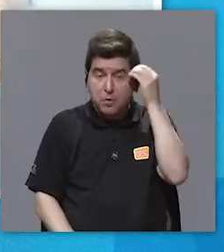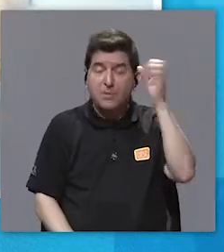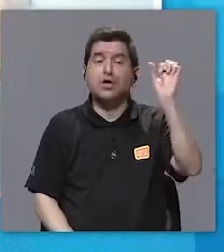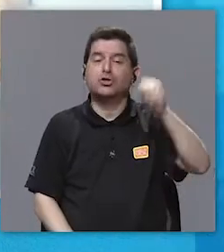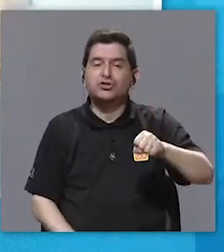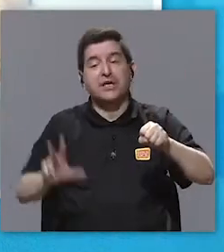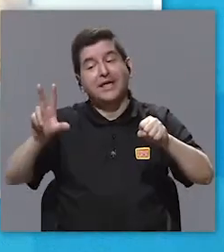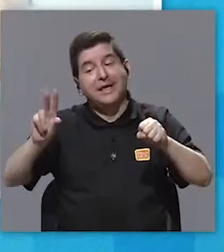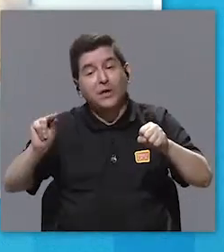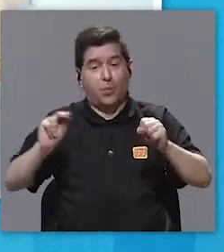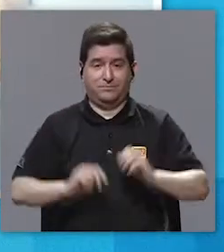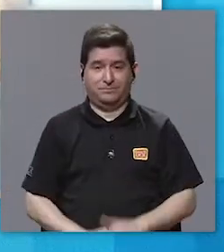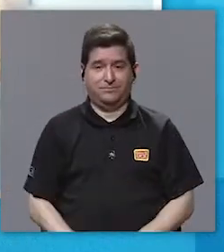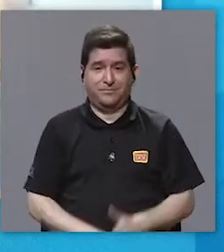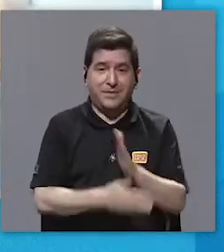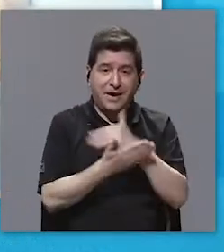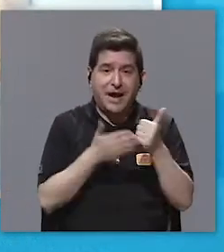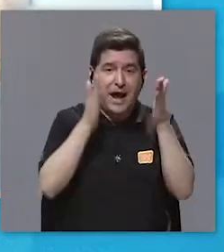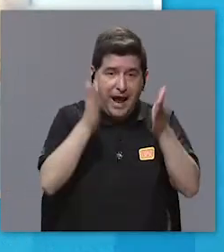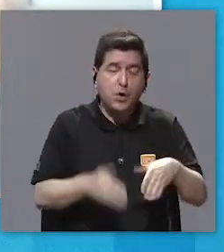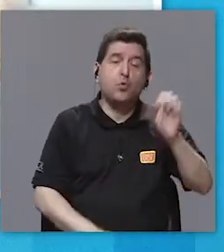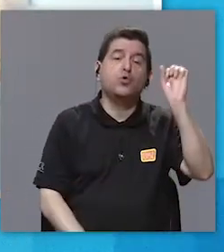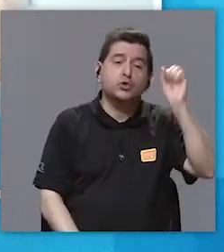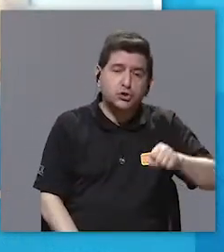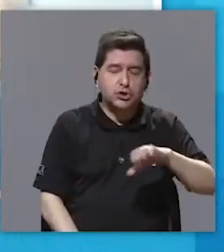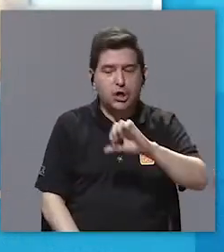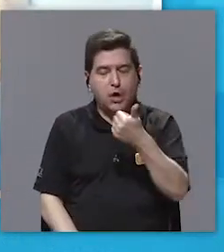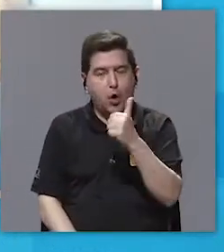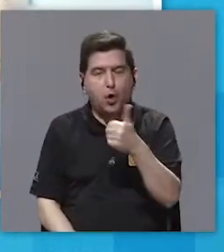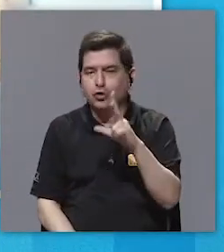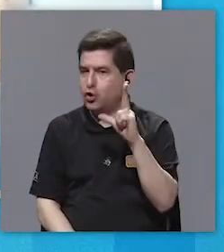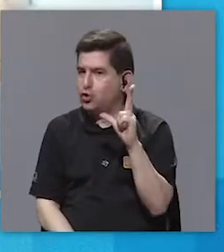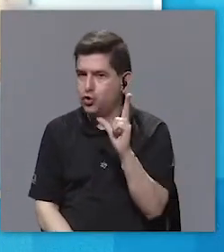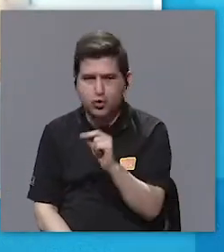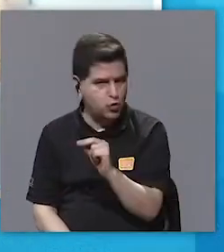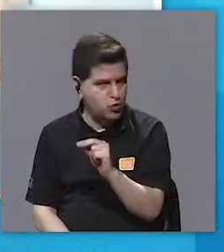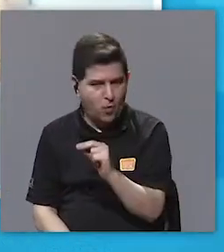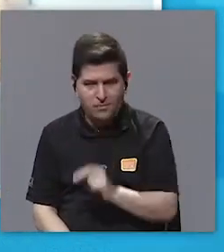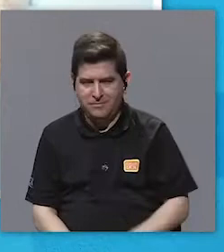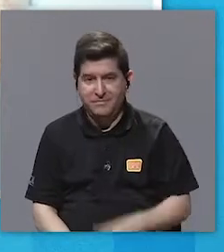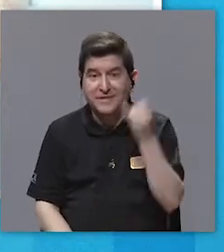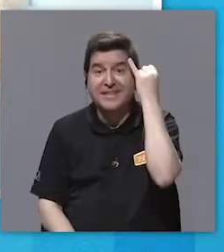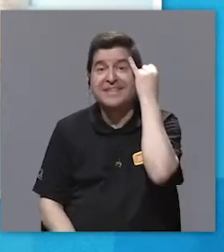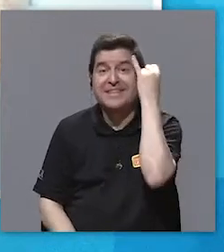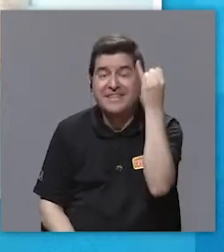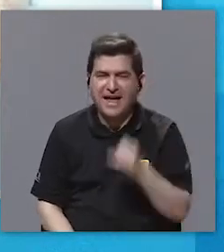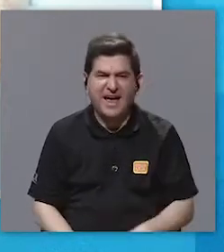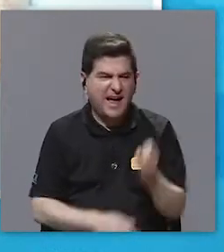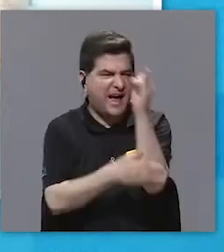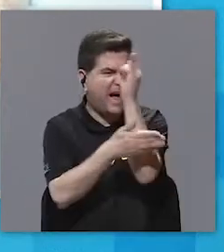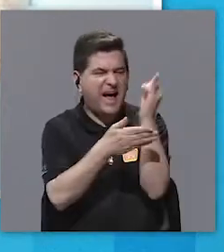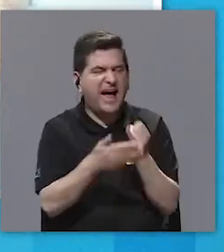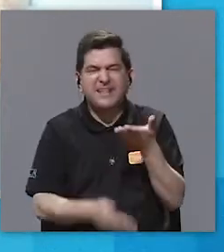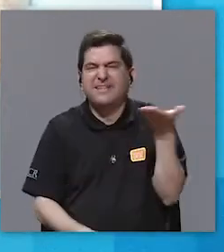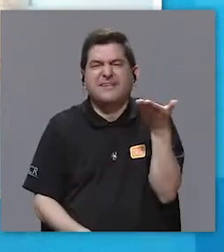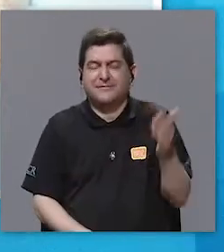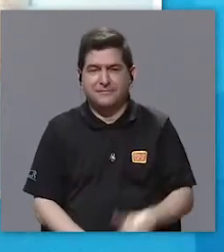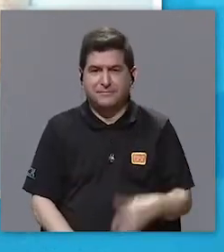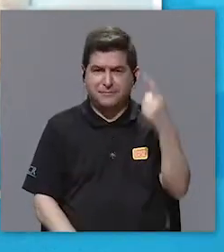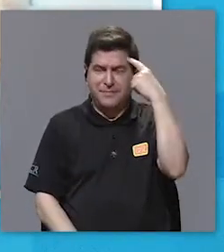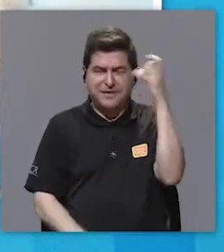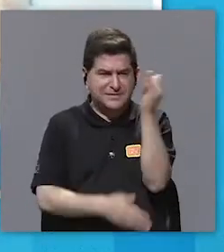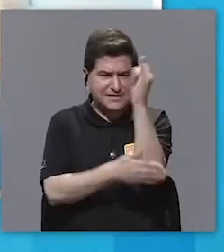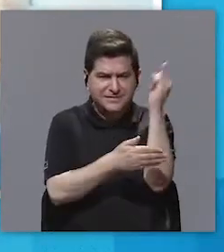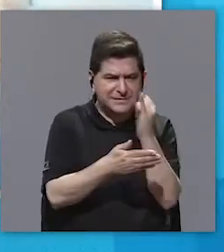en mi opinión si no hay unos que que sí lo son y hay otros que no lo son tenemos que partir de la idea de que es arte